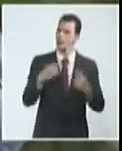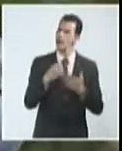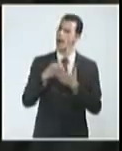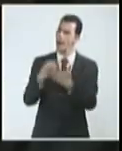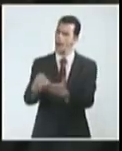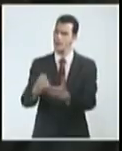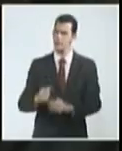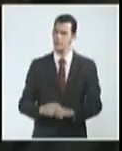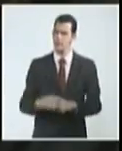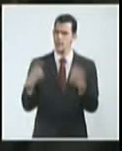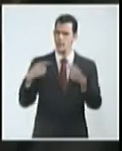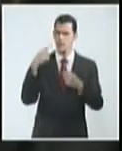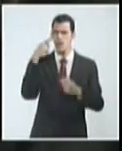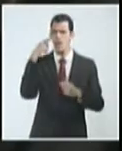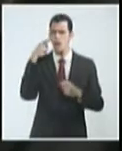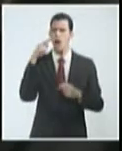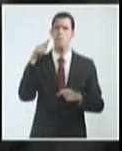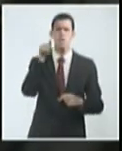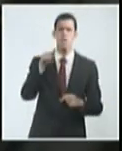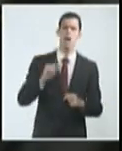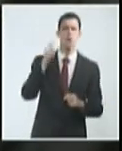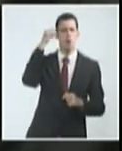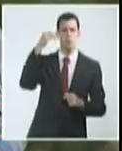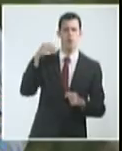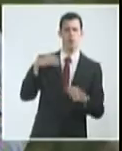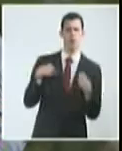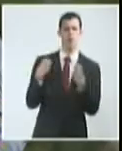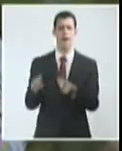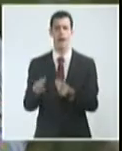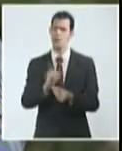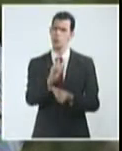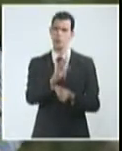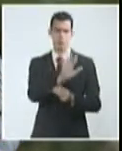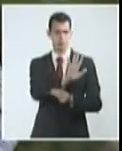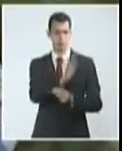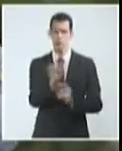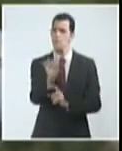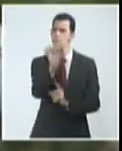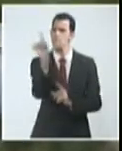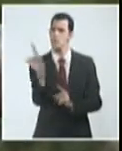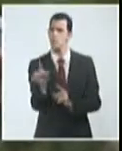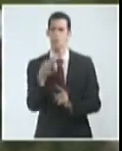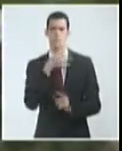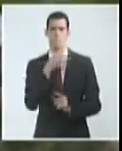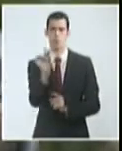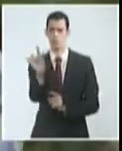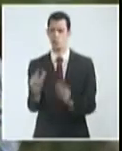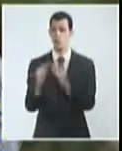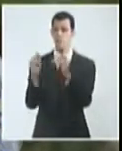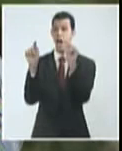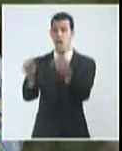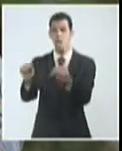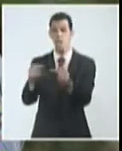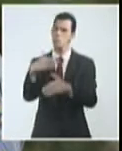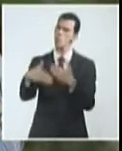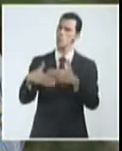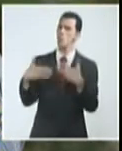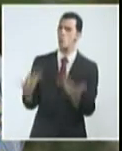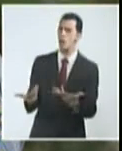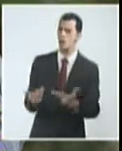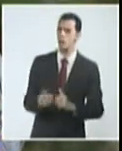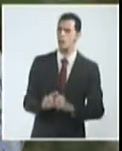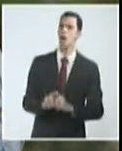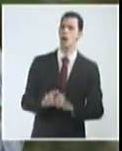acompañar todo ese proceso de transformación. Y todo eso entonces tenemos que apoyarlo para cumplir con ese propósito de que todo este trabajo